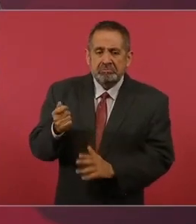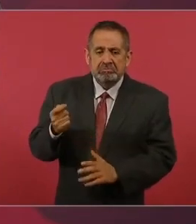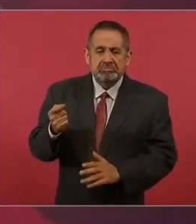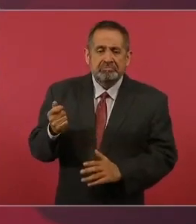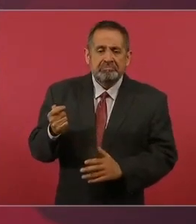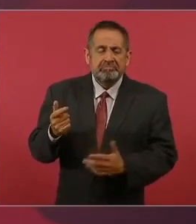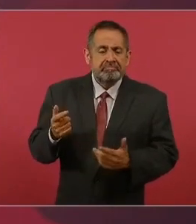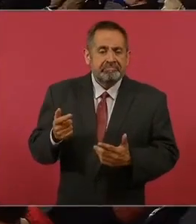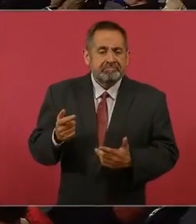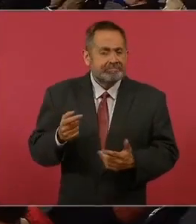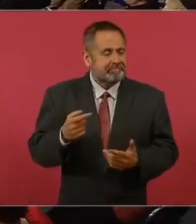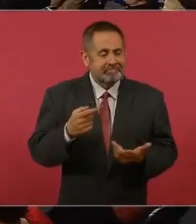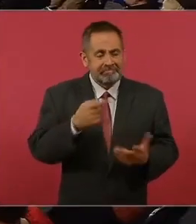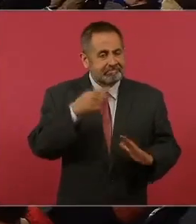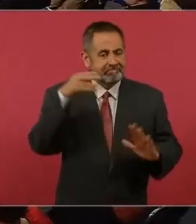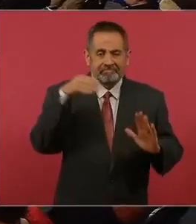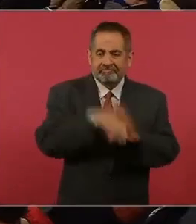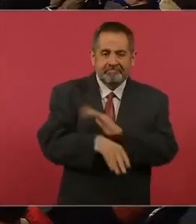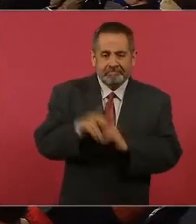una declinación total,